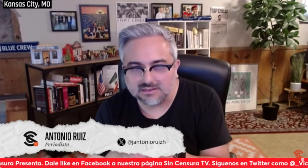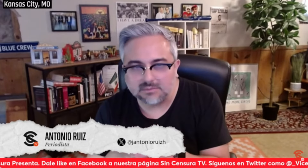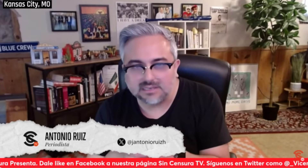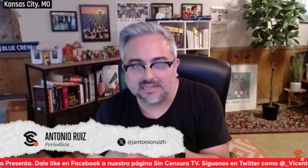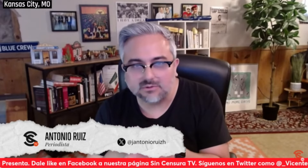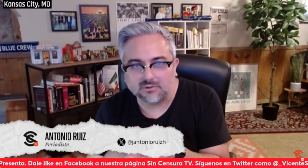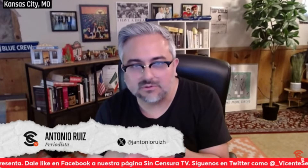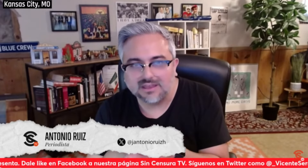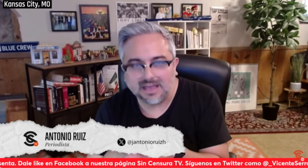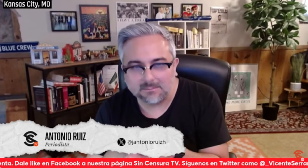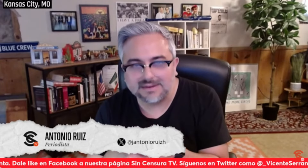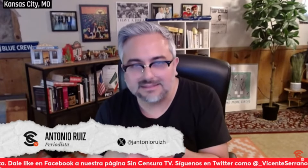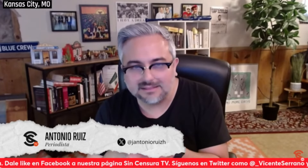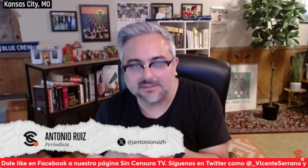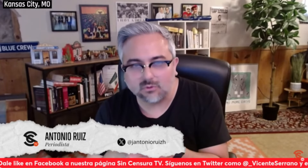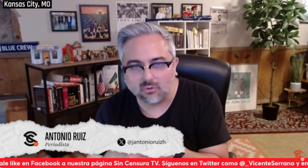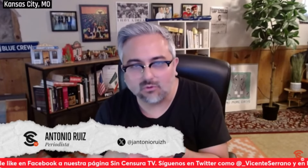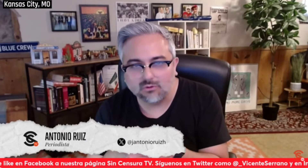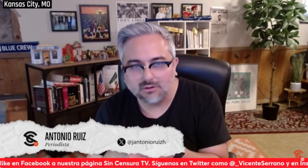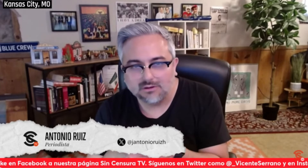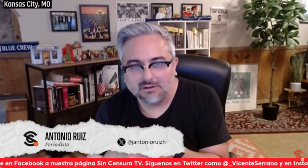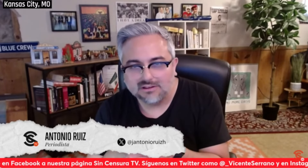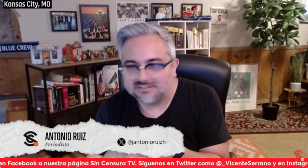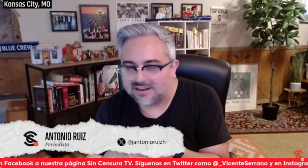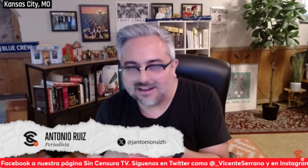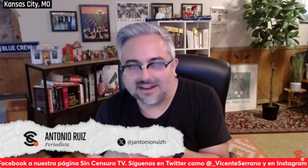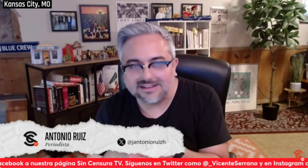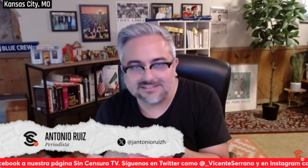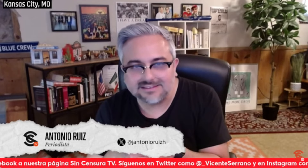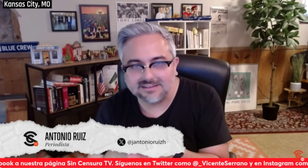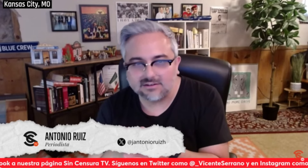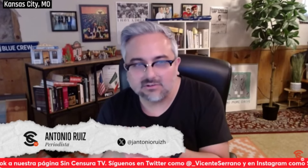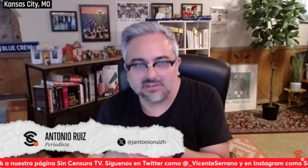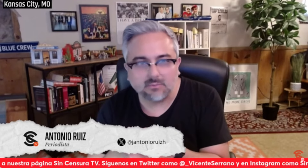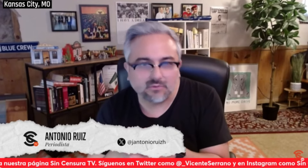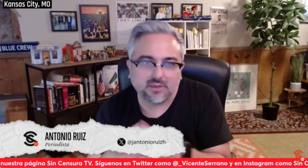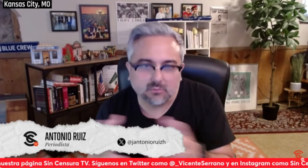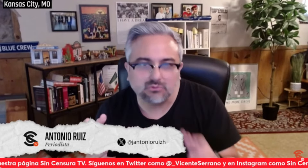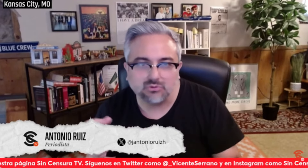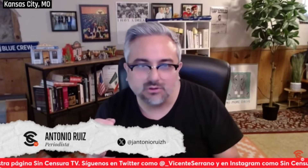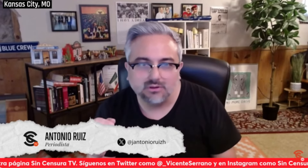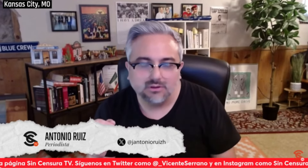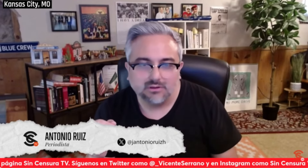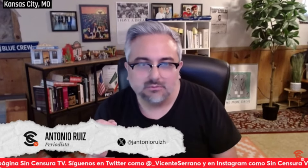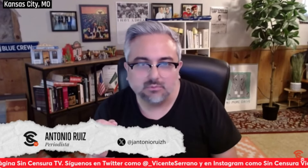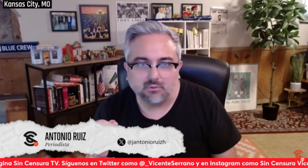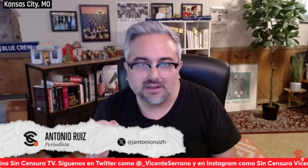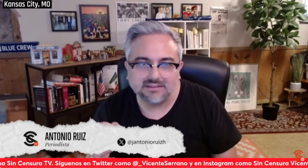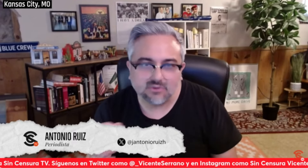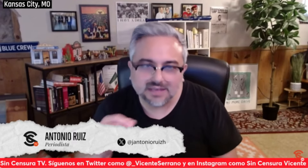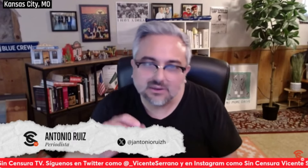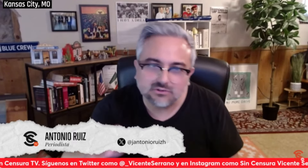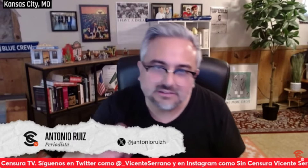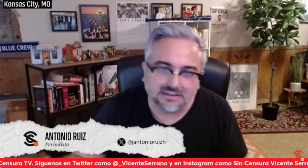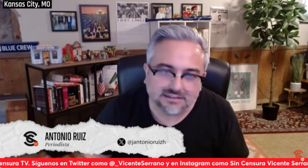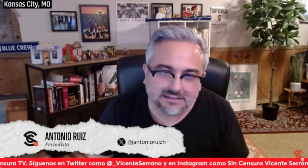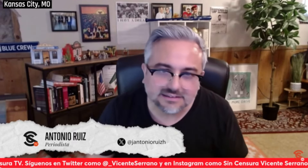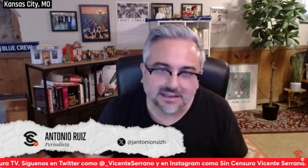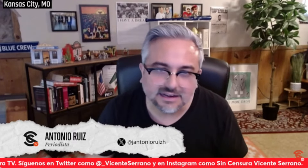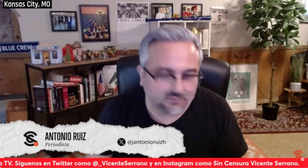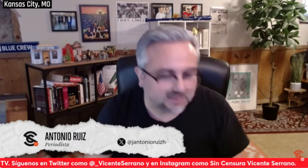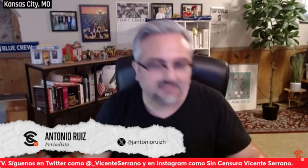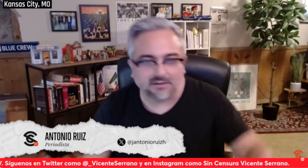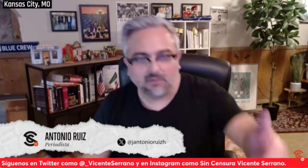pasado discriminándonos, aparte de todo, salgan a exigirnos que votemos por una señora que ellos dicen